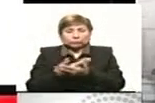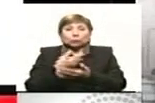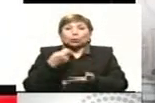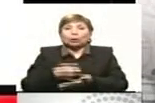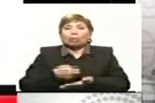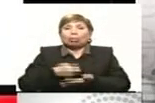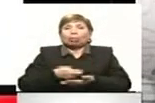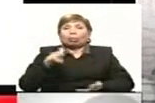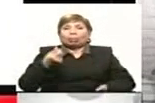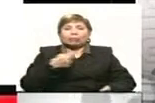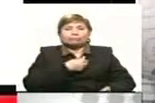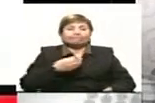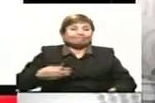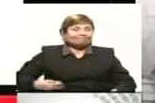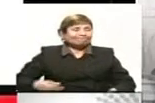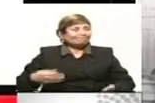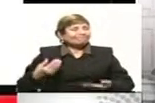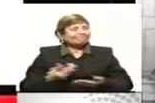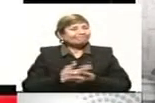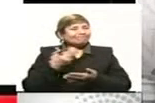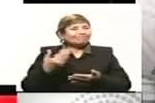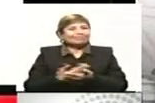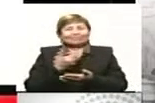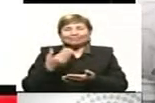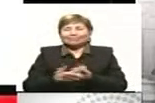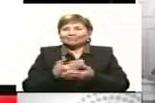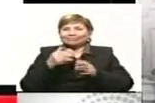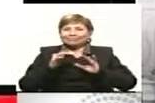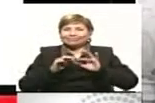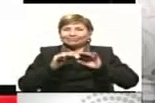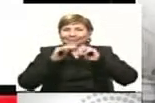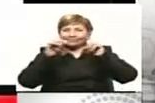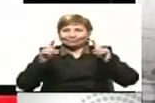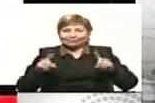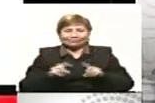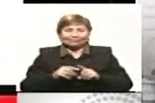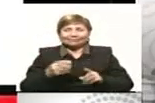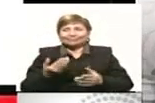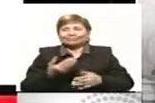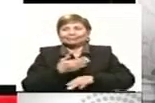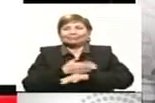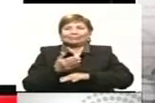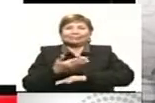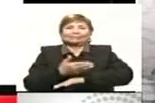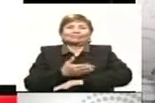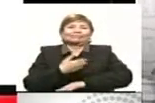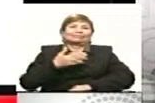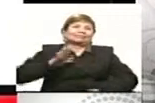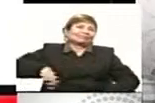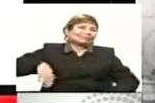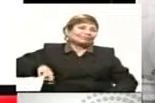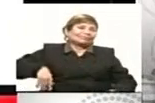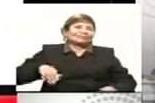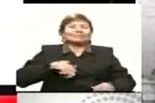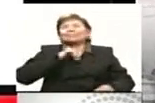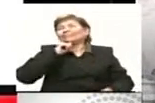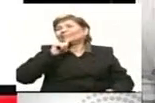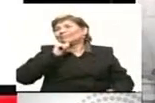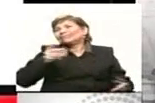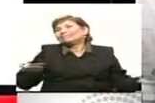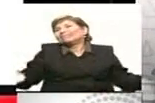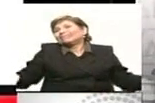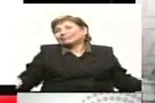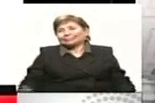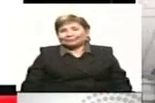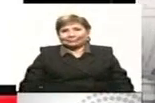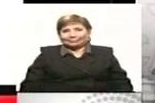poco mantenerse al día con los avances informáticos. Aquí el Perú está un poquito atrasado. El organismo de